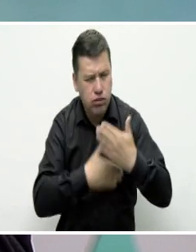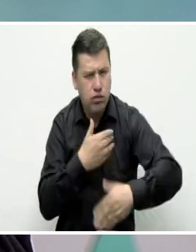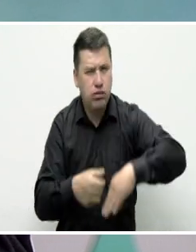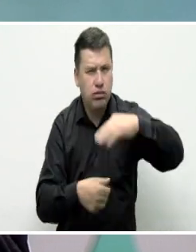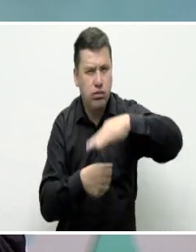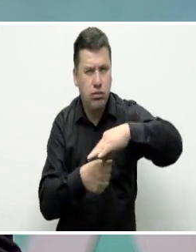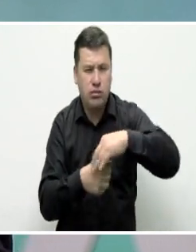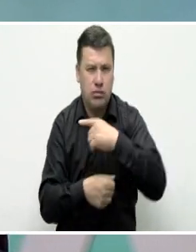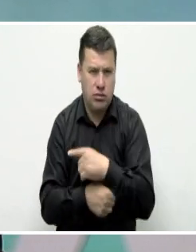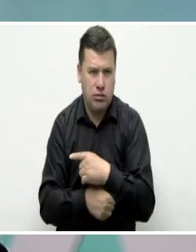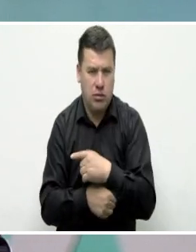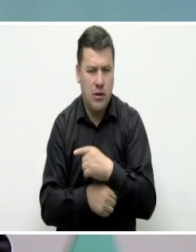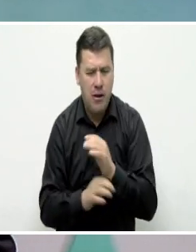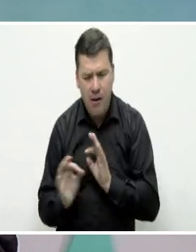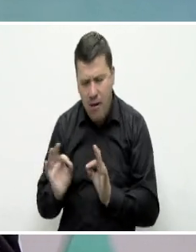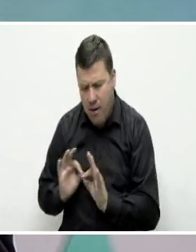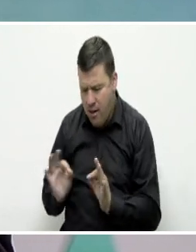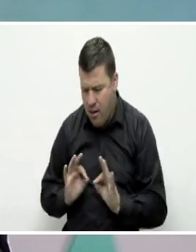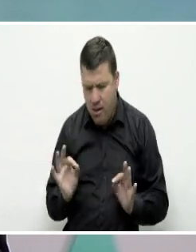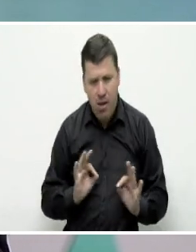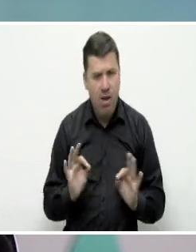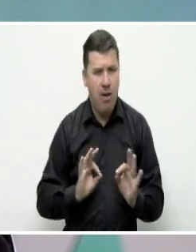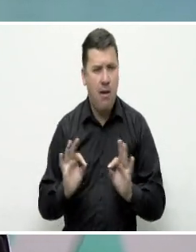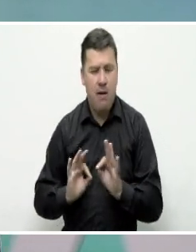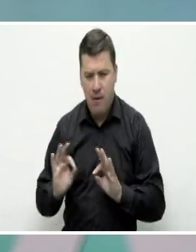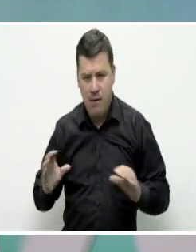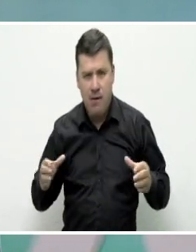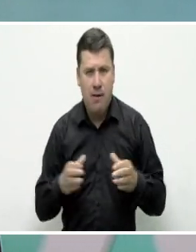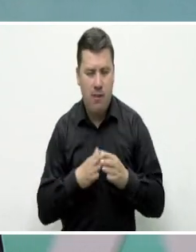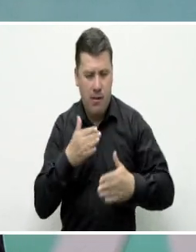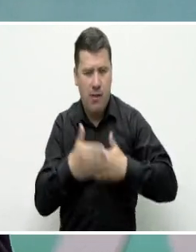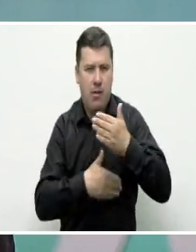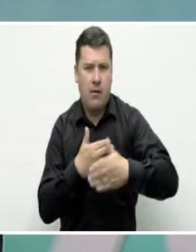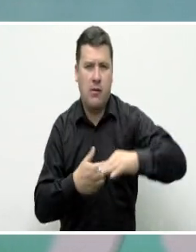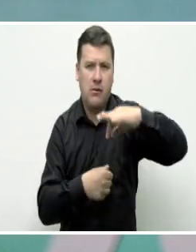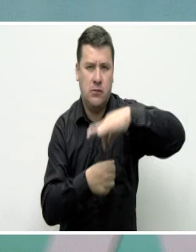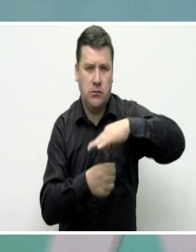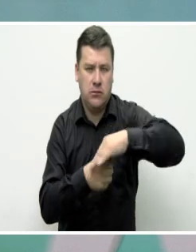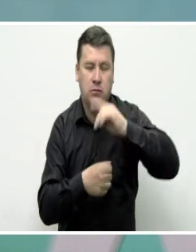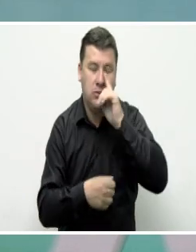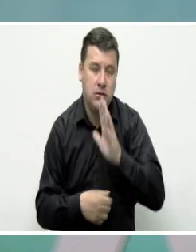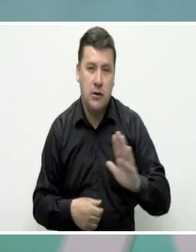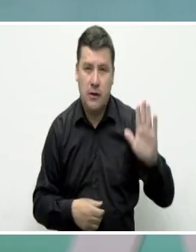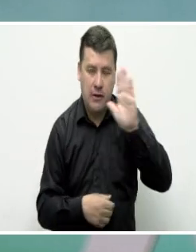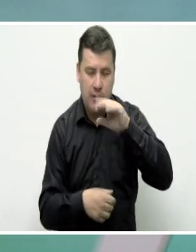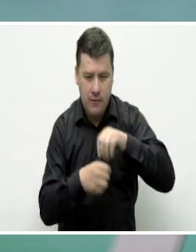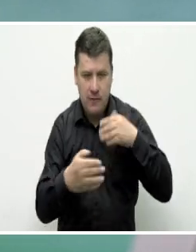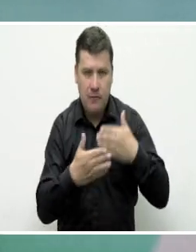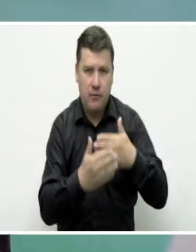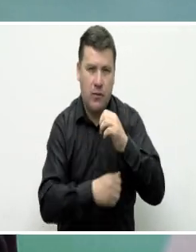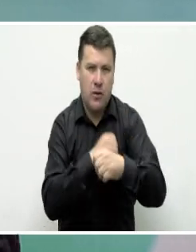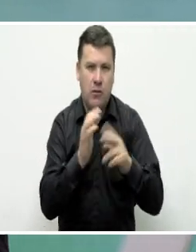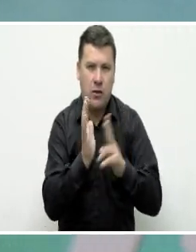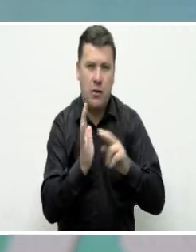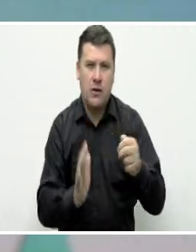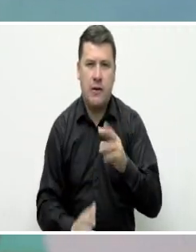cabo esa preparación, realización de los procesos electorales nacionales durante el